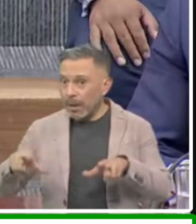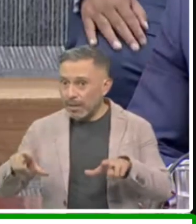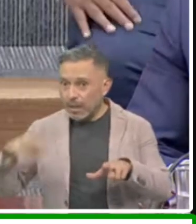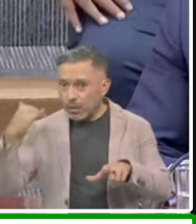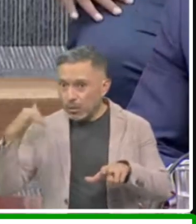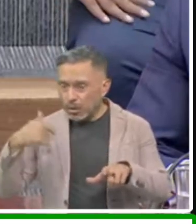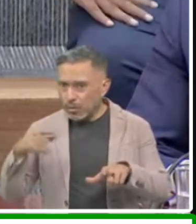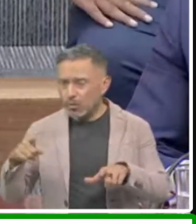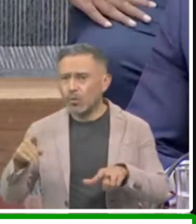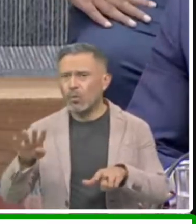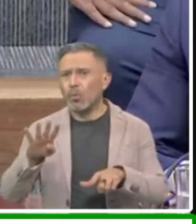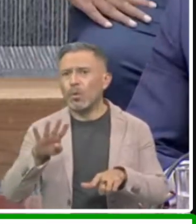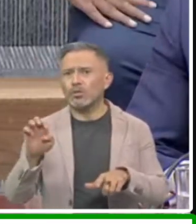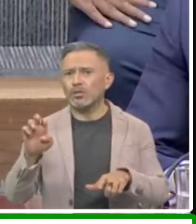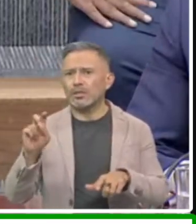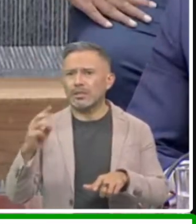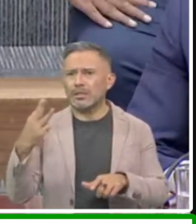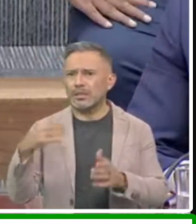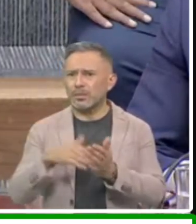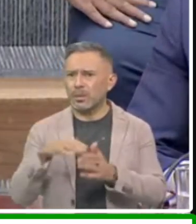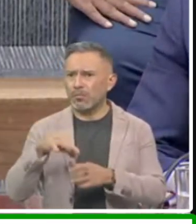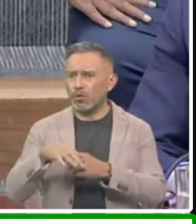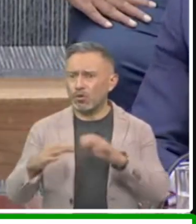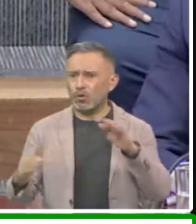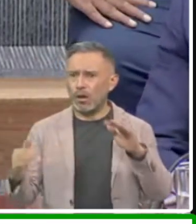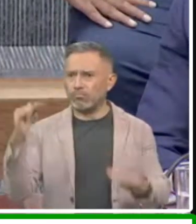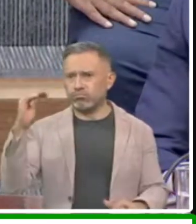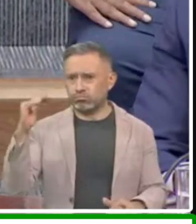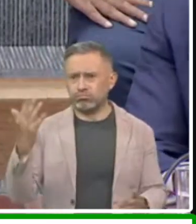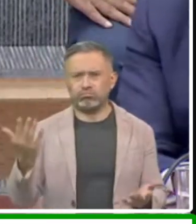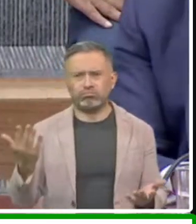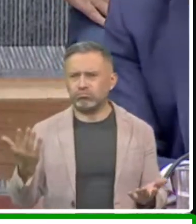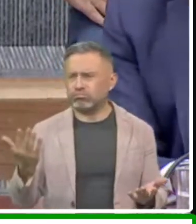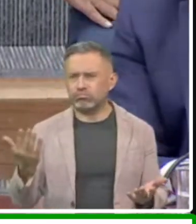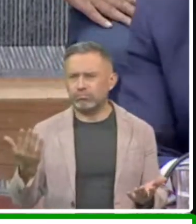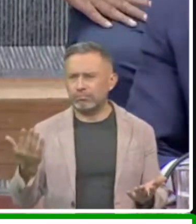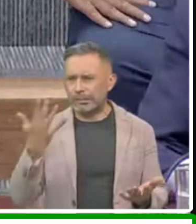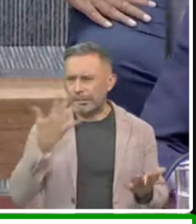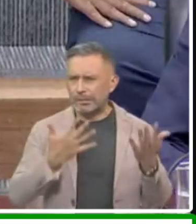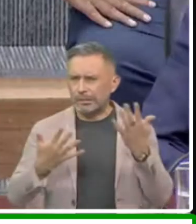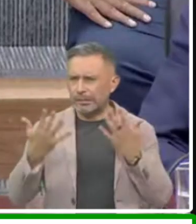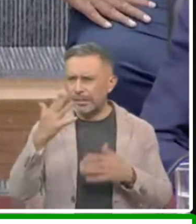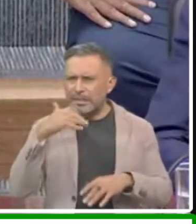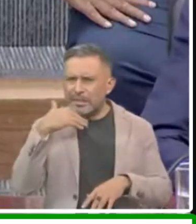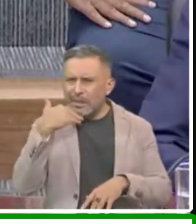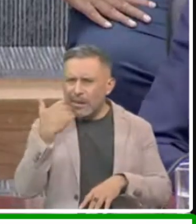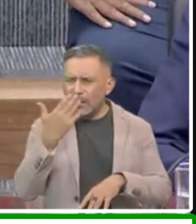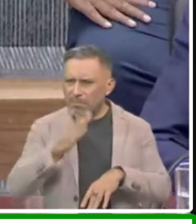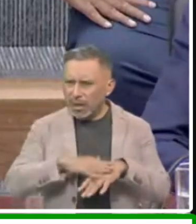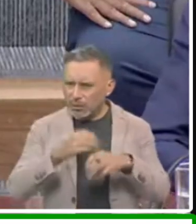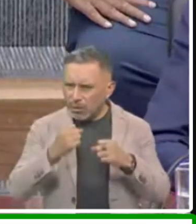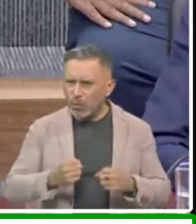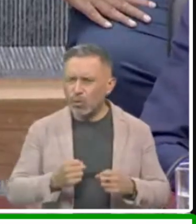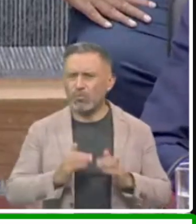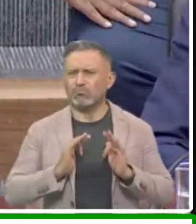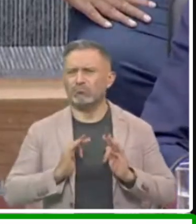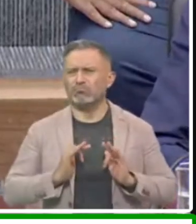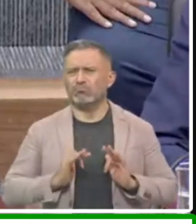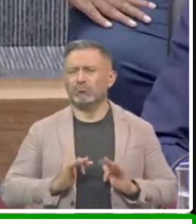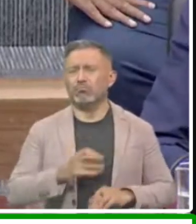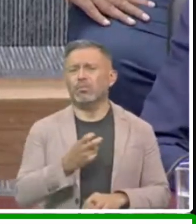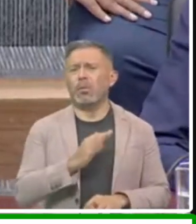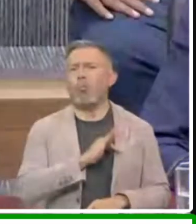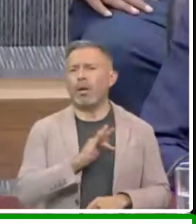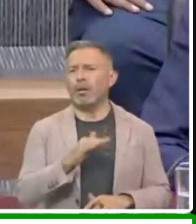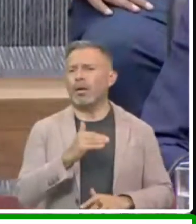la Cámara Baja. Hoy están luchando diciendo que hay una sobrerepresentación de